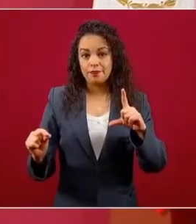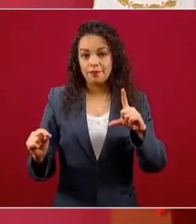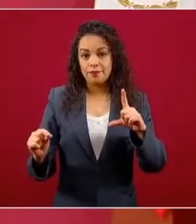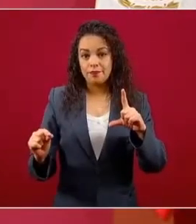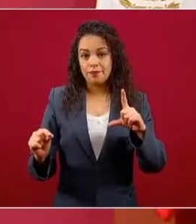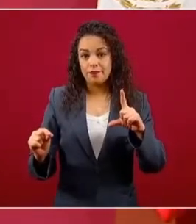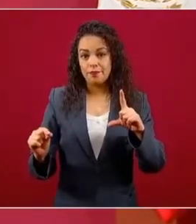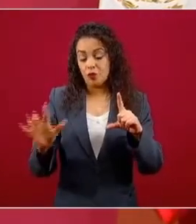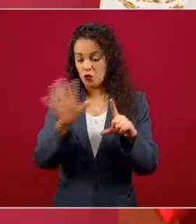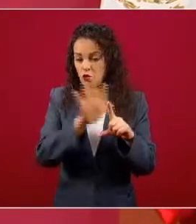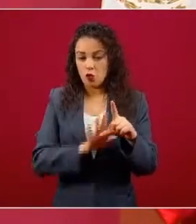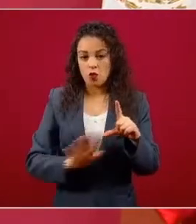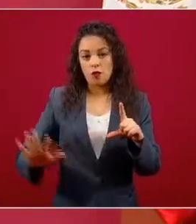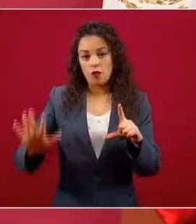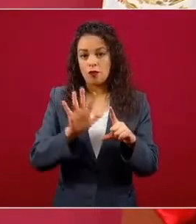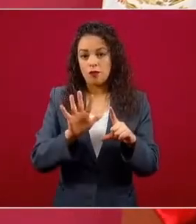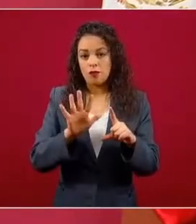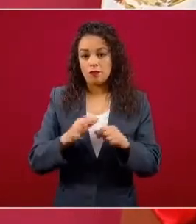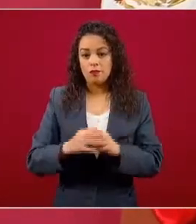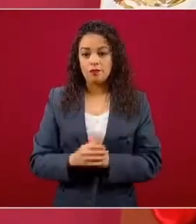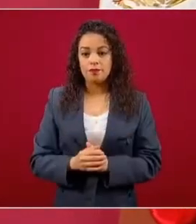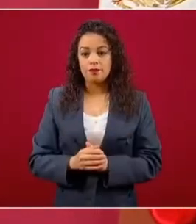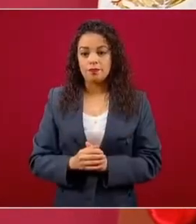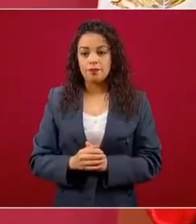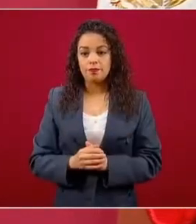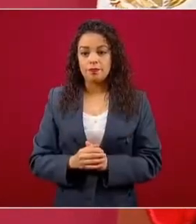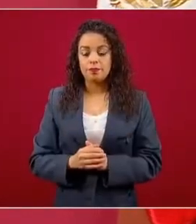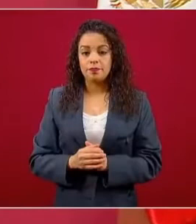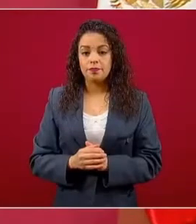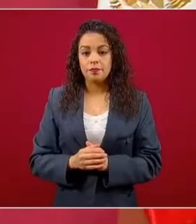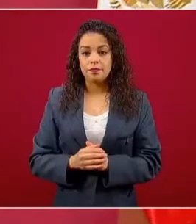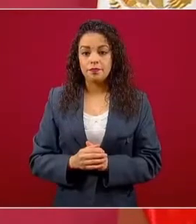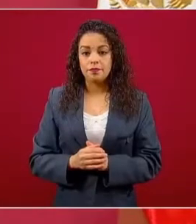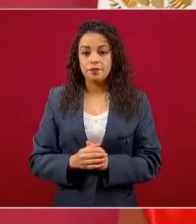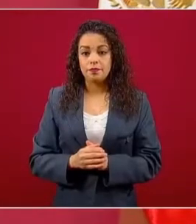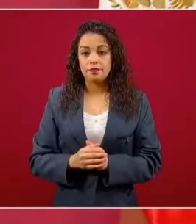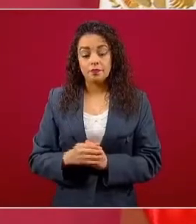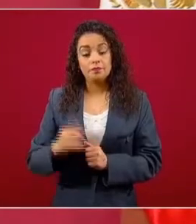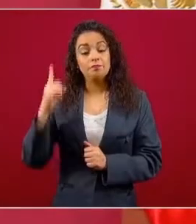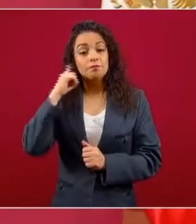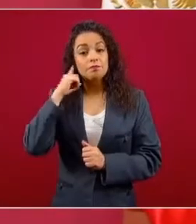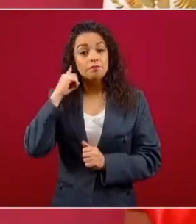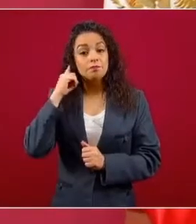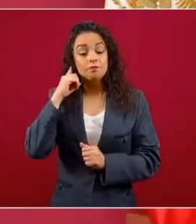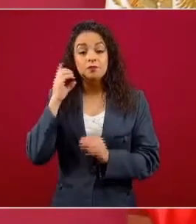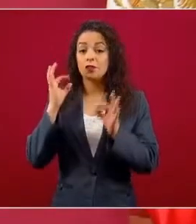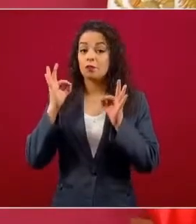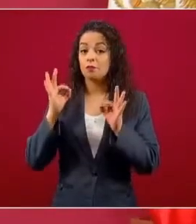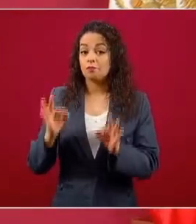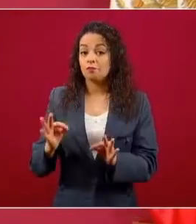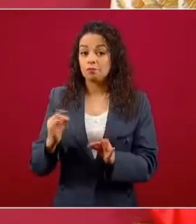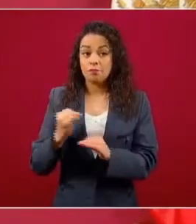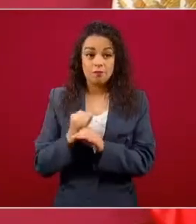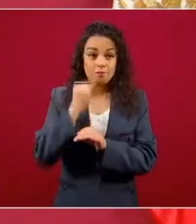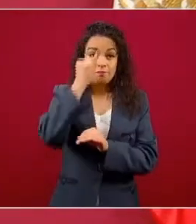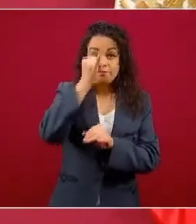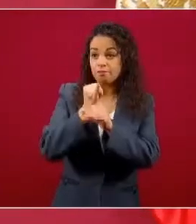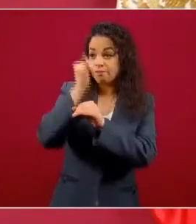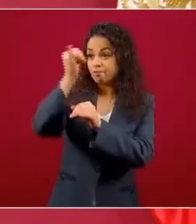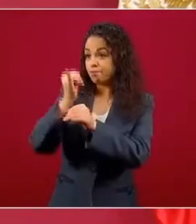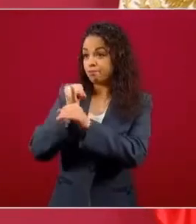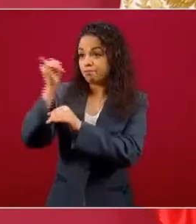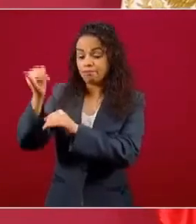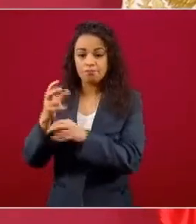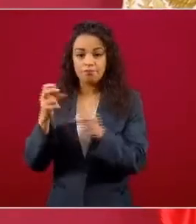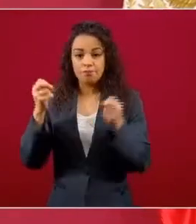que se escuche bien que se escuche lejos desde que estamos en el